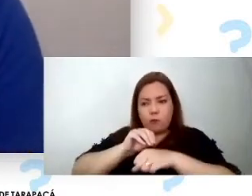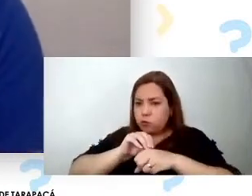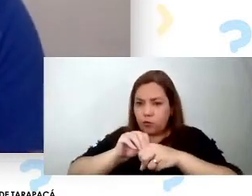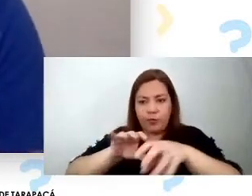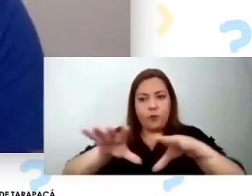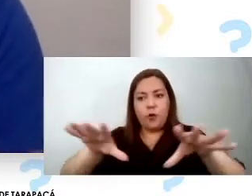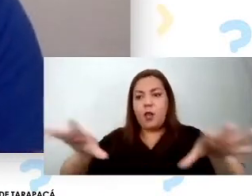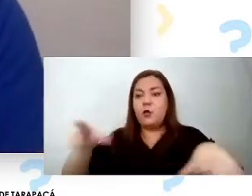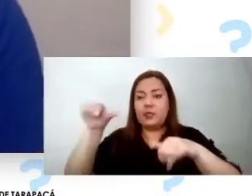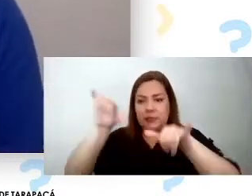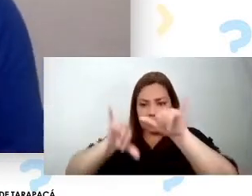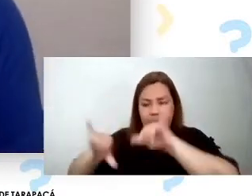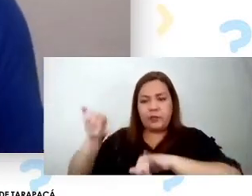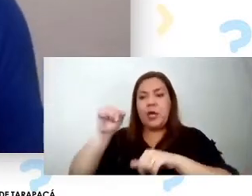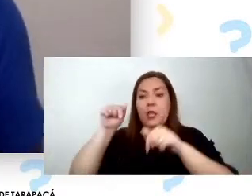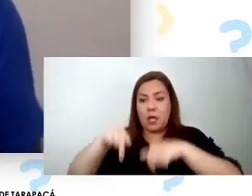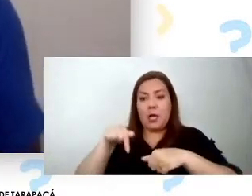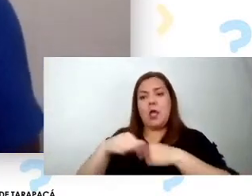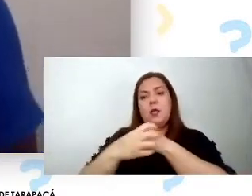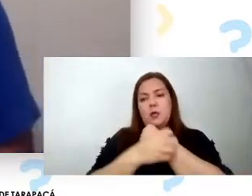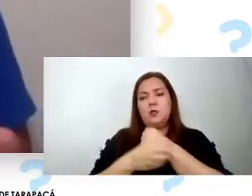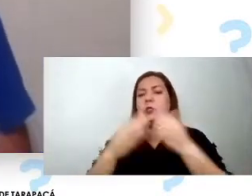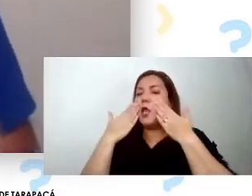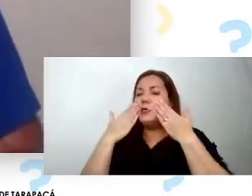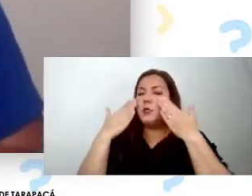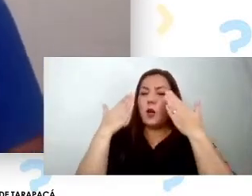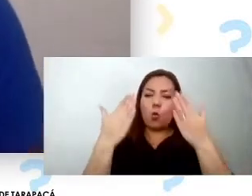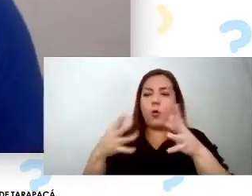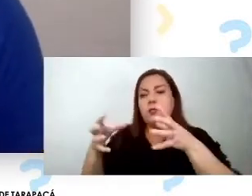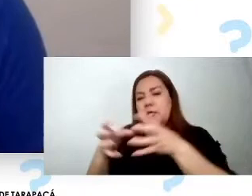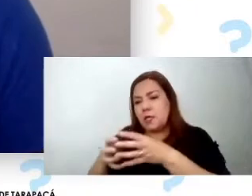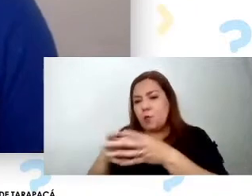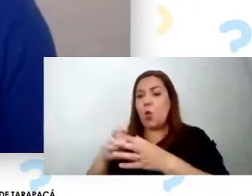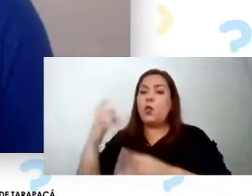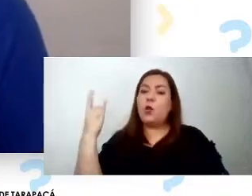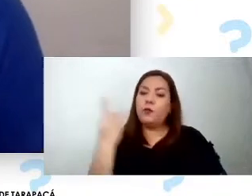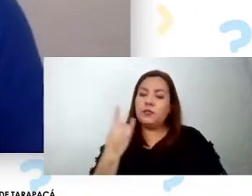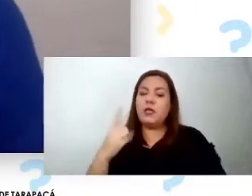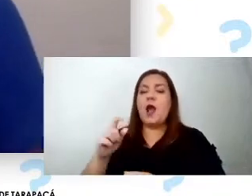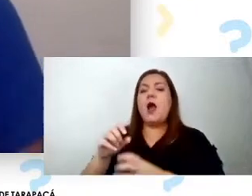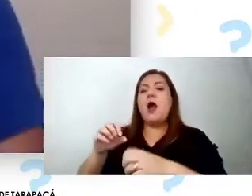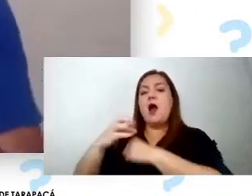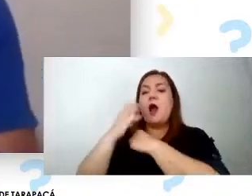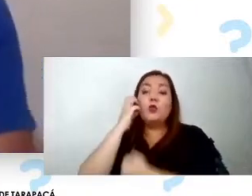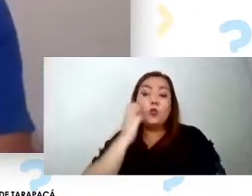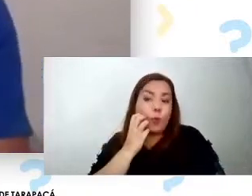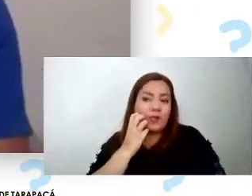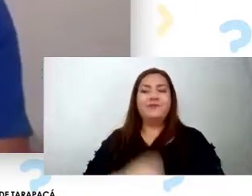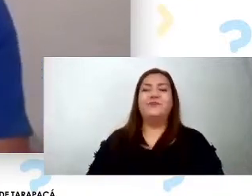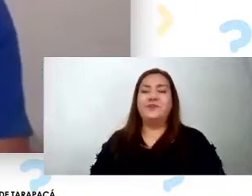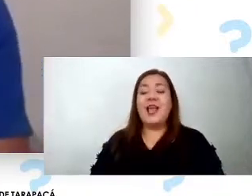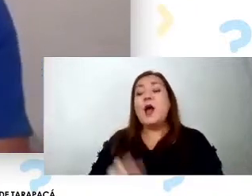nuestra región. Así que saludos a su equipo de la Universidad Arturo Prat. Profesora Venecia,